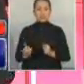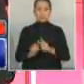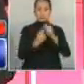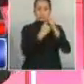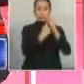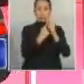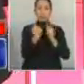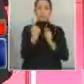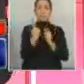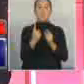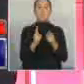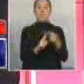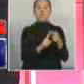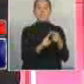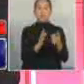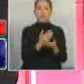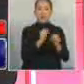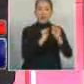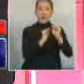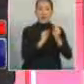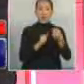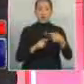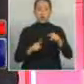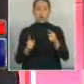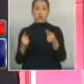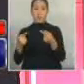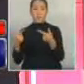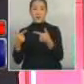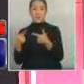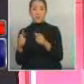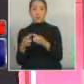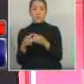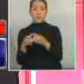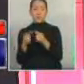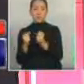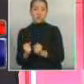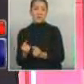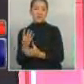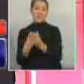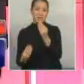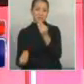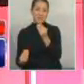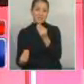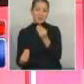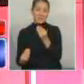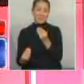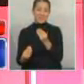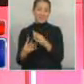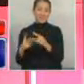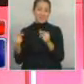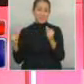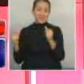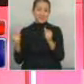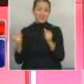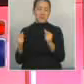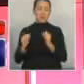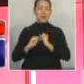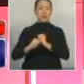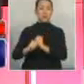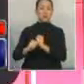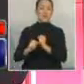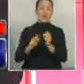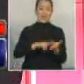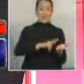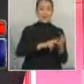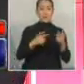un solo partido el que gana, sí, y por lo tanto el otro puede perfectamente desaparecer. O sea, es totalmente contra la realidad cultural y política de